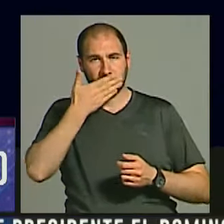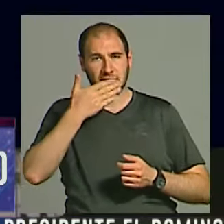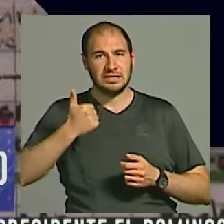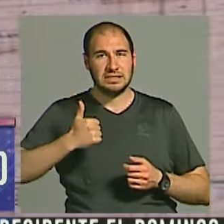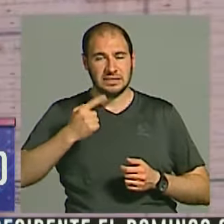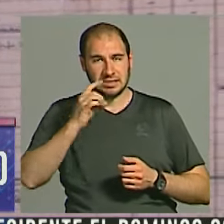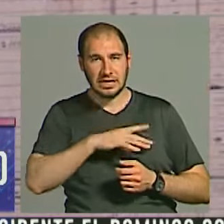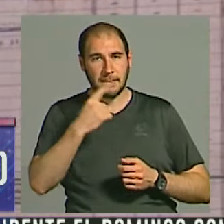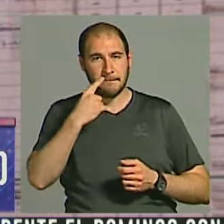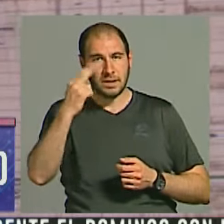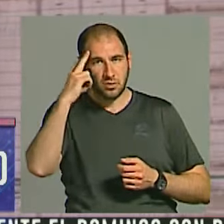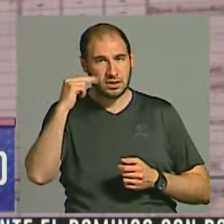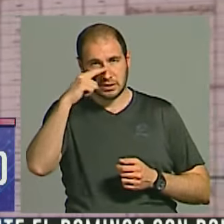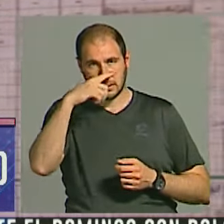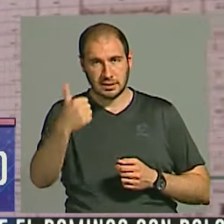de